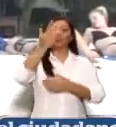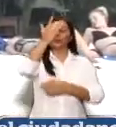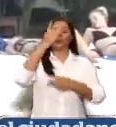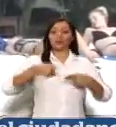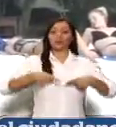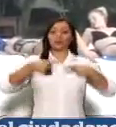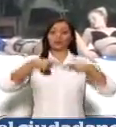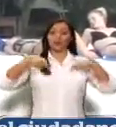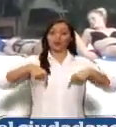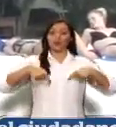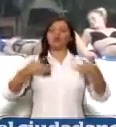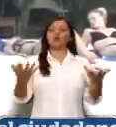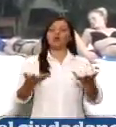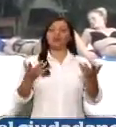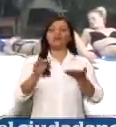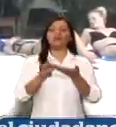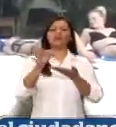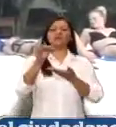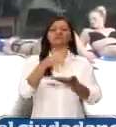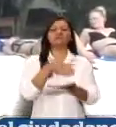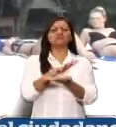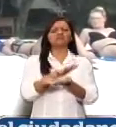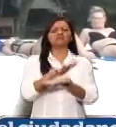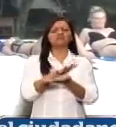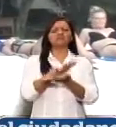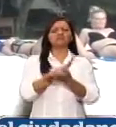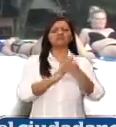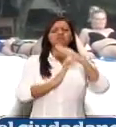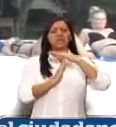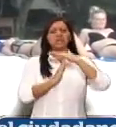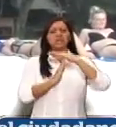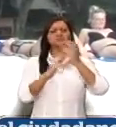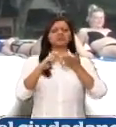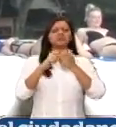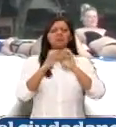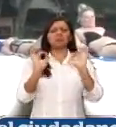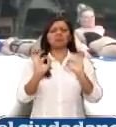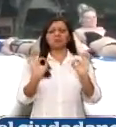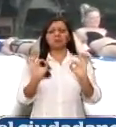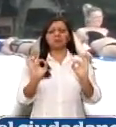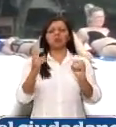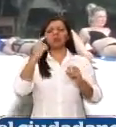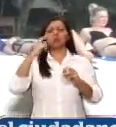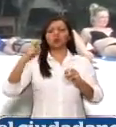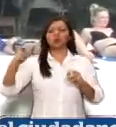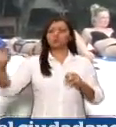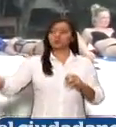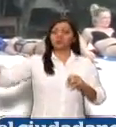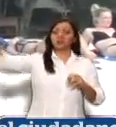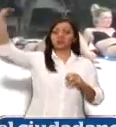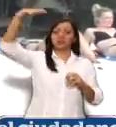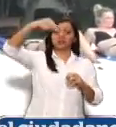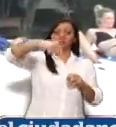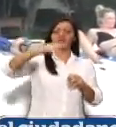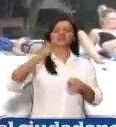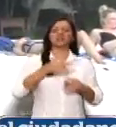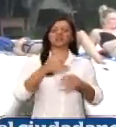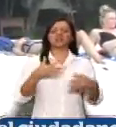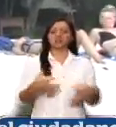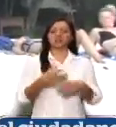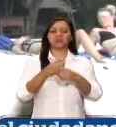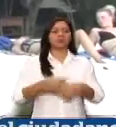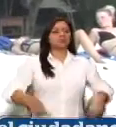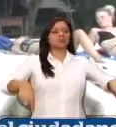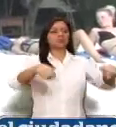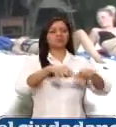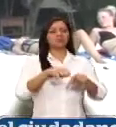porque vivimos en una isla tranquila, una isla de paz, donde el turista que viene acá se siente seguro por ver la